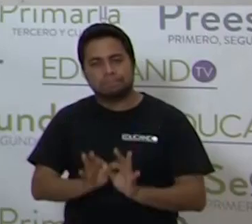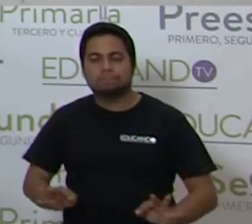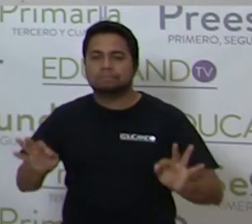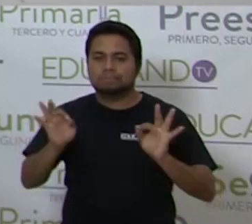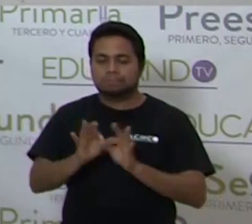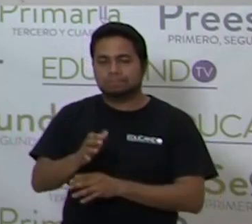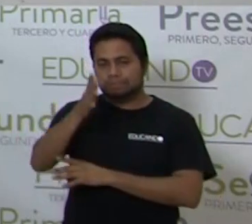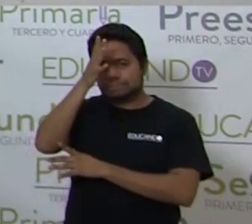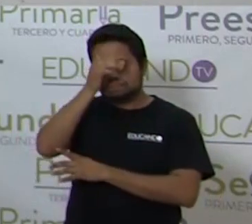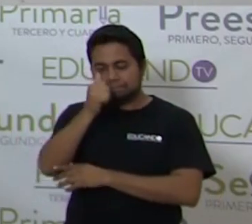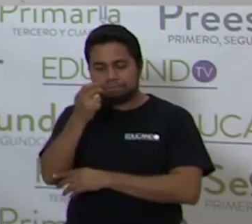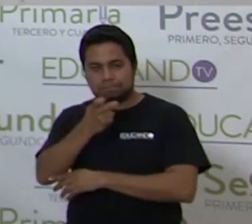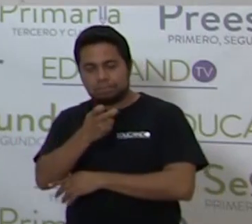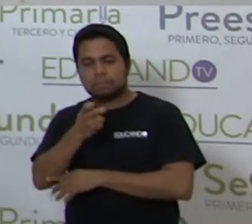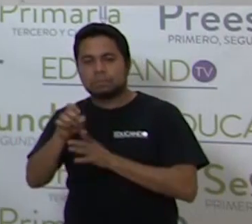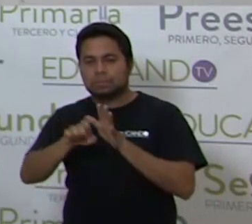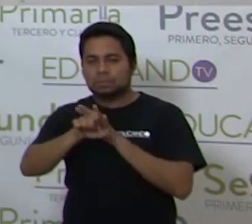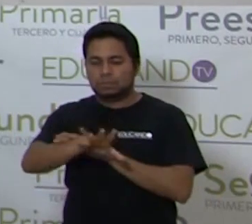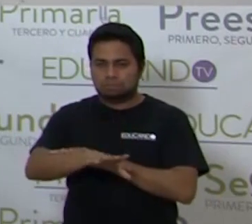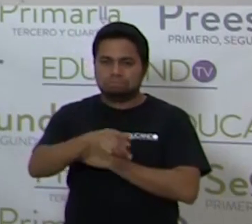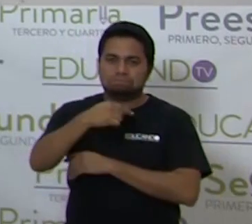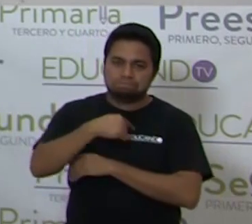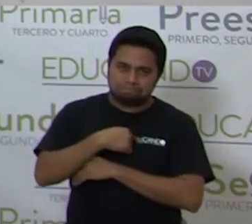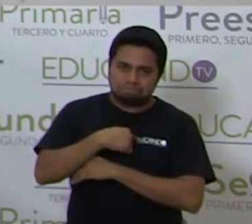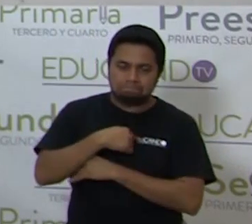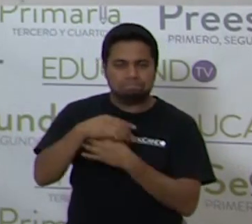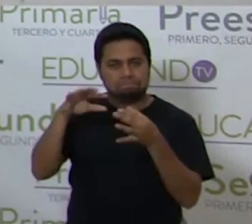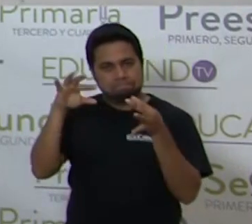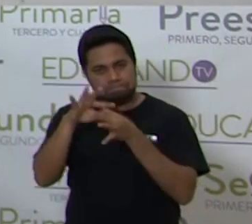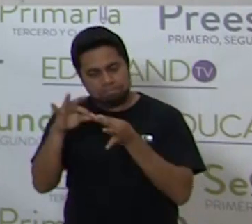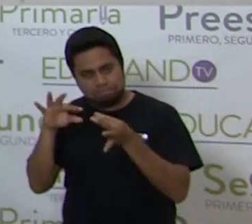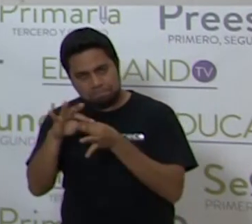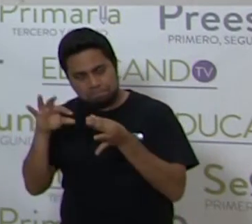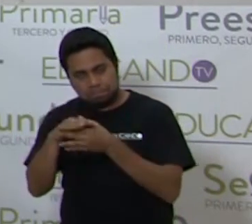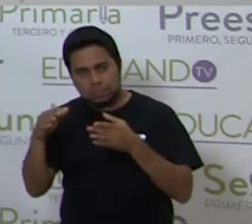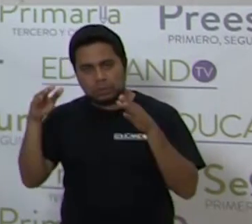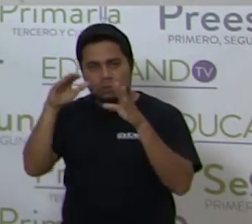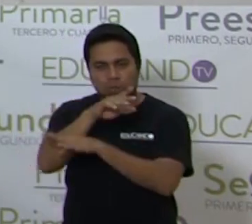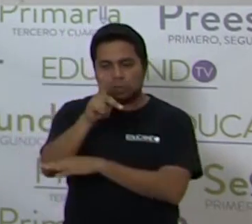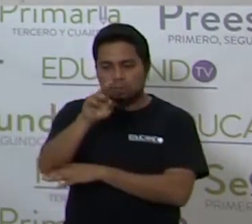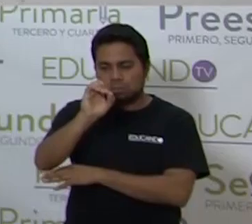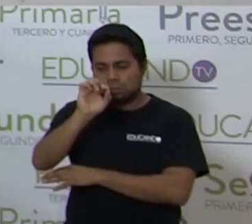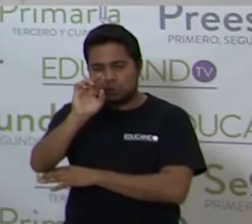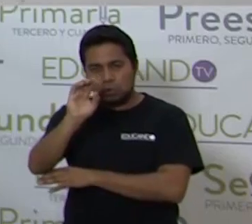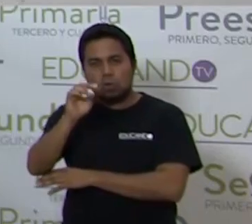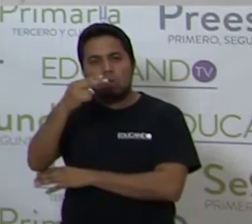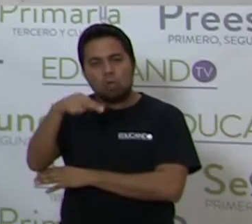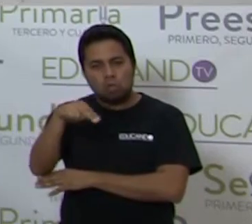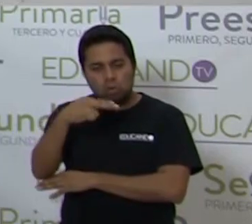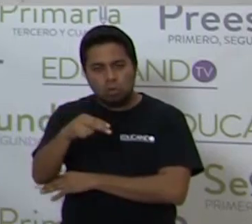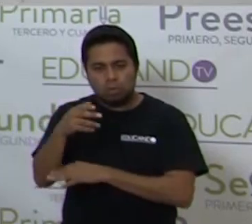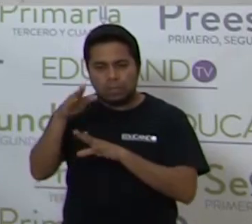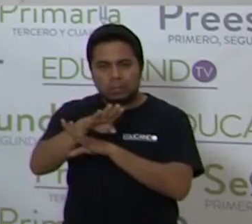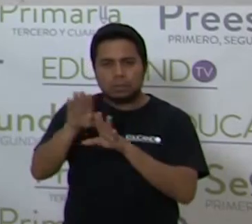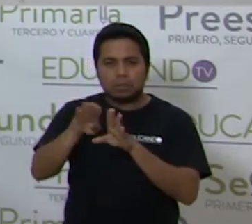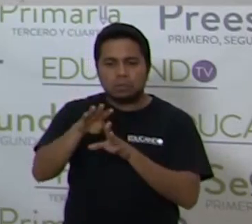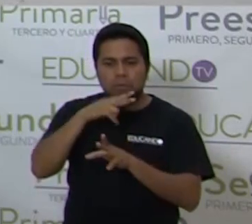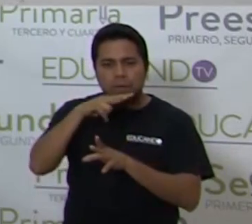esto porque cuando nosotros vamos a hablar de los pronombres o de la conjugación de nuestros